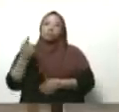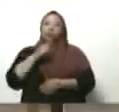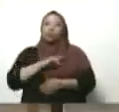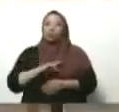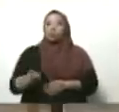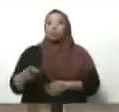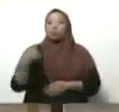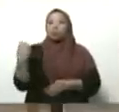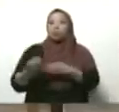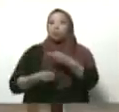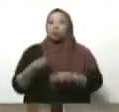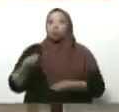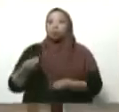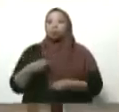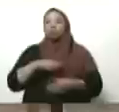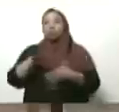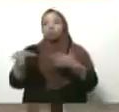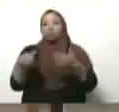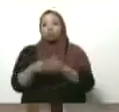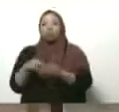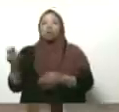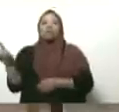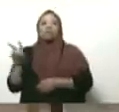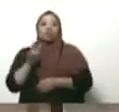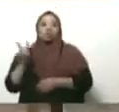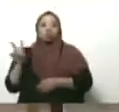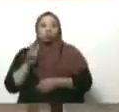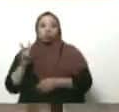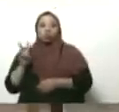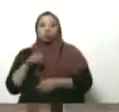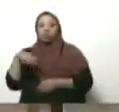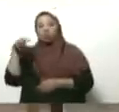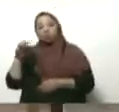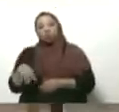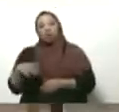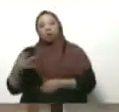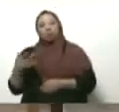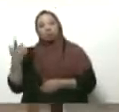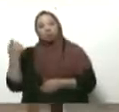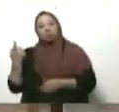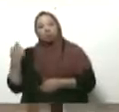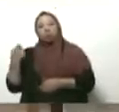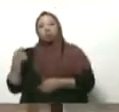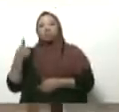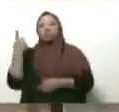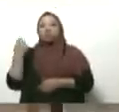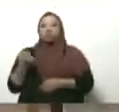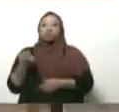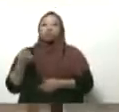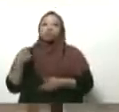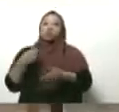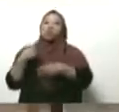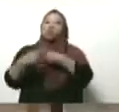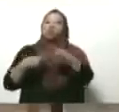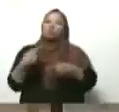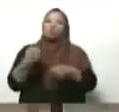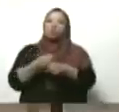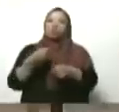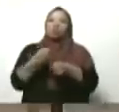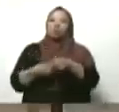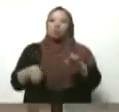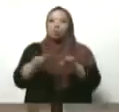que se realice en todo el territorio nacional los estados que aún están en deuda tienen que cumplir estas